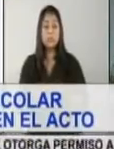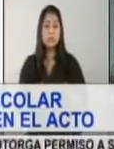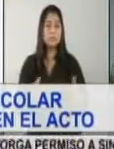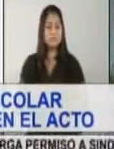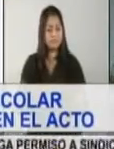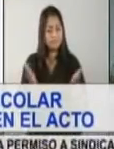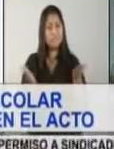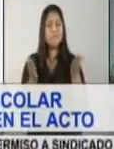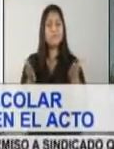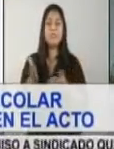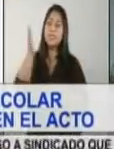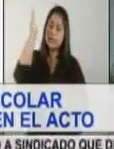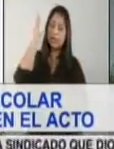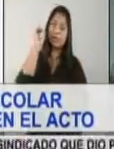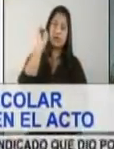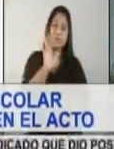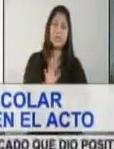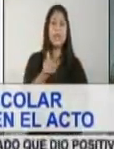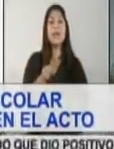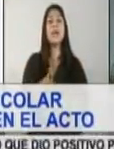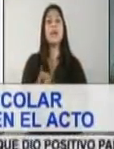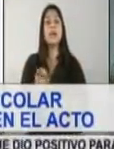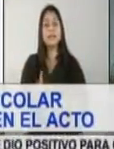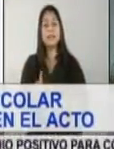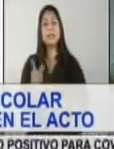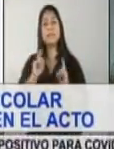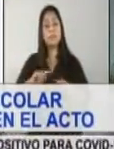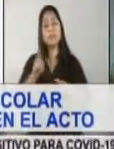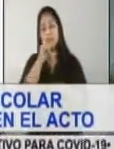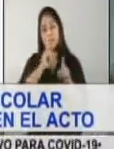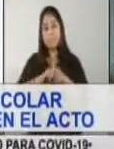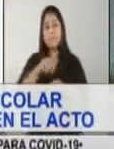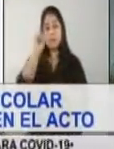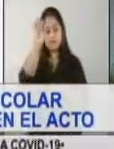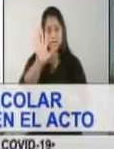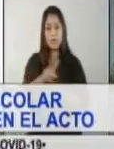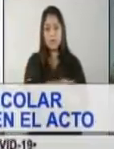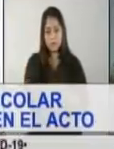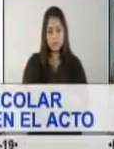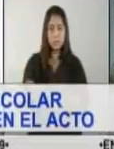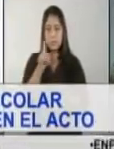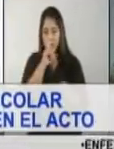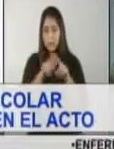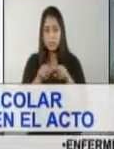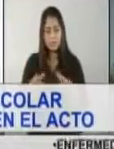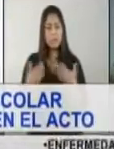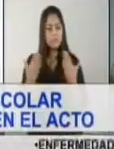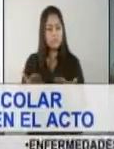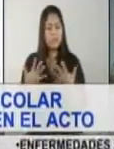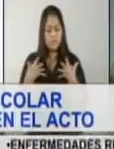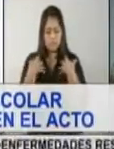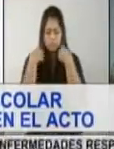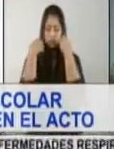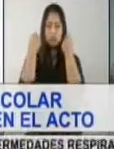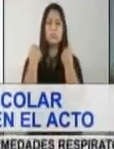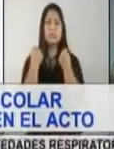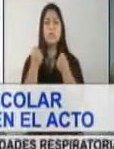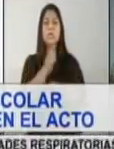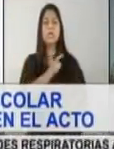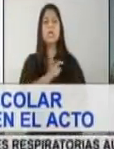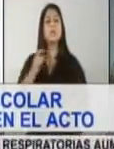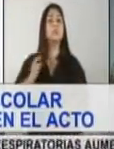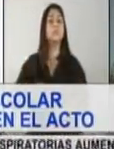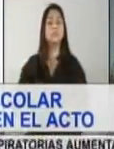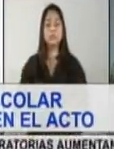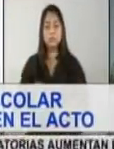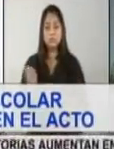adelante. Que Dios le bendiga a Ariel, pero sobre todo que Dios los bendiga a ustedes y les dé esa fortaleza que los cristianos